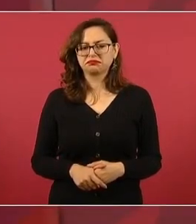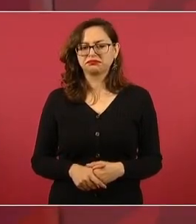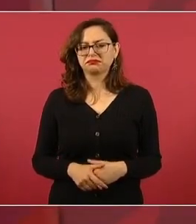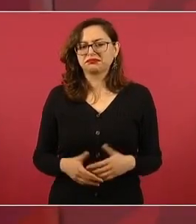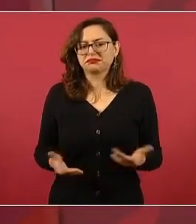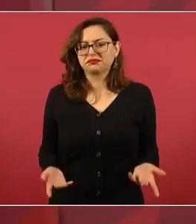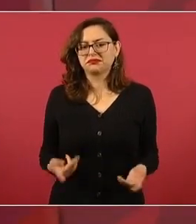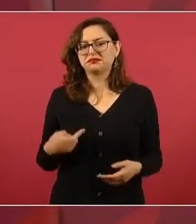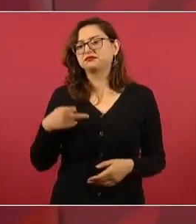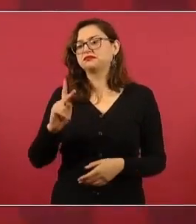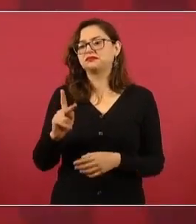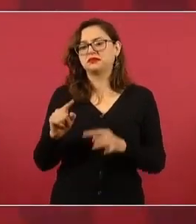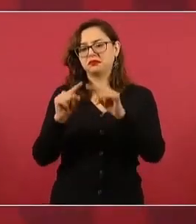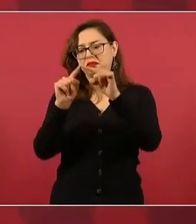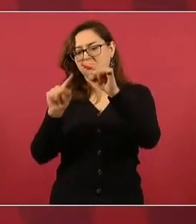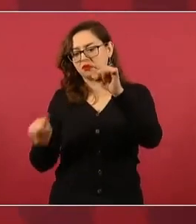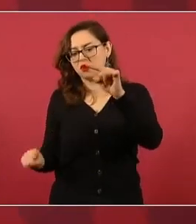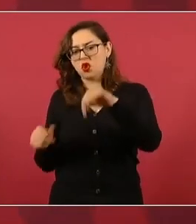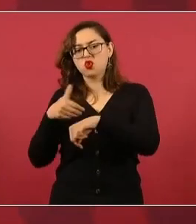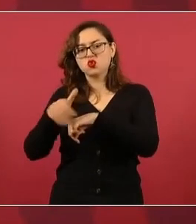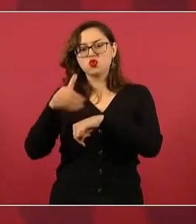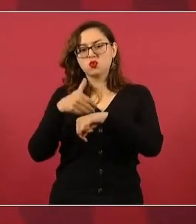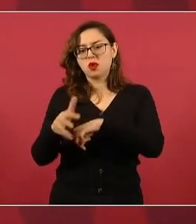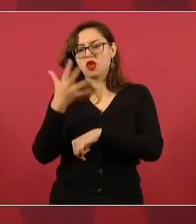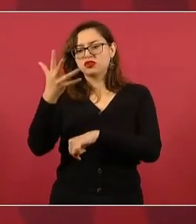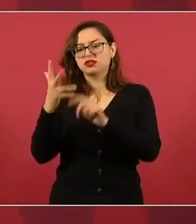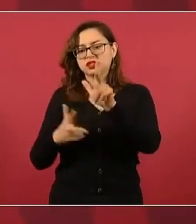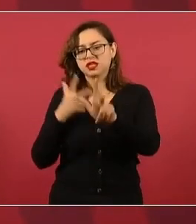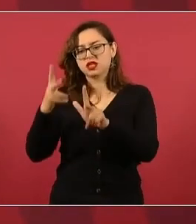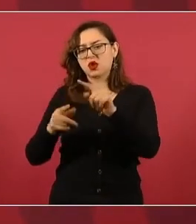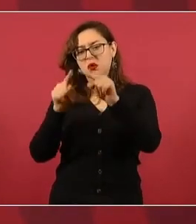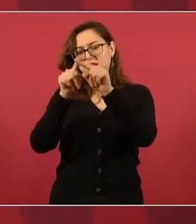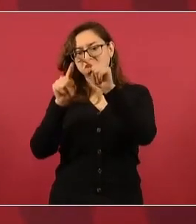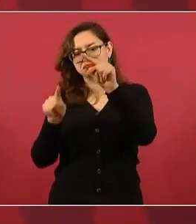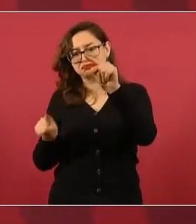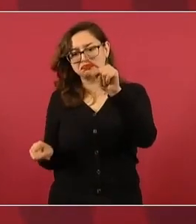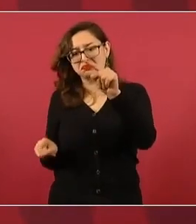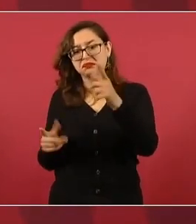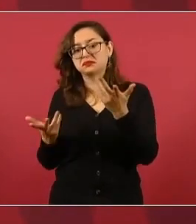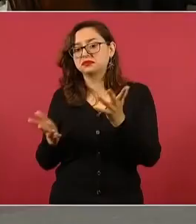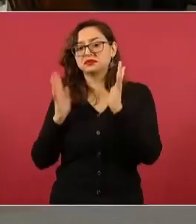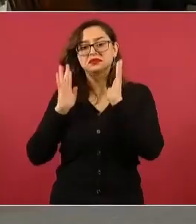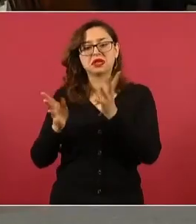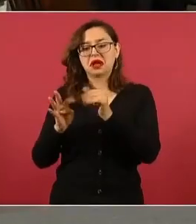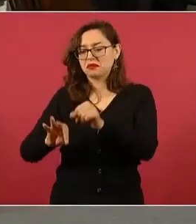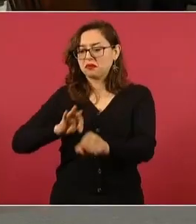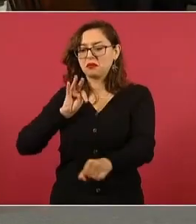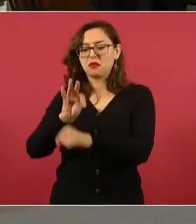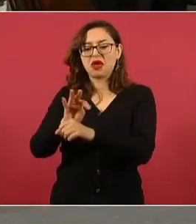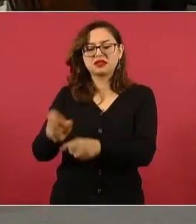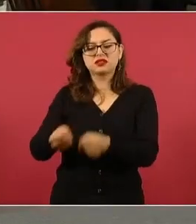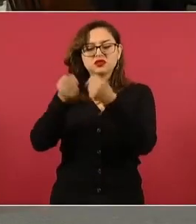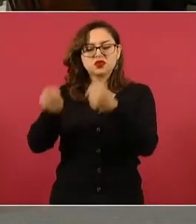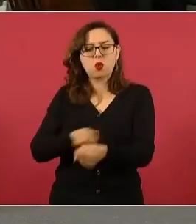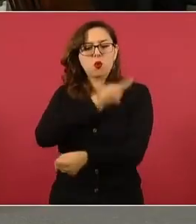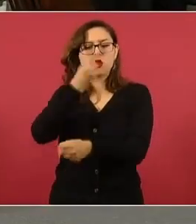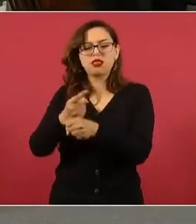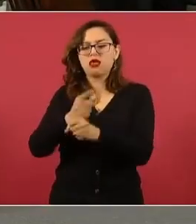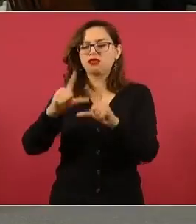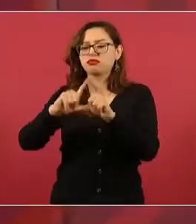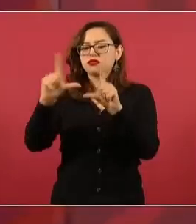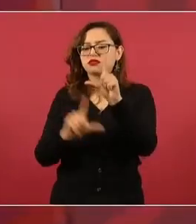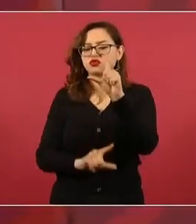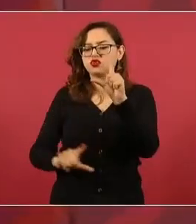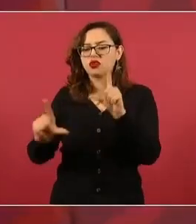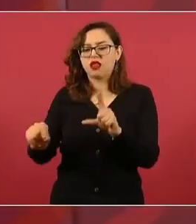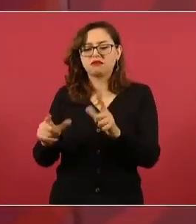ya es de seguridad nacional. No tiene ningún efecto. O sea, y